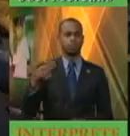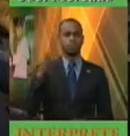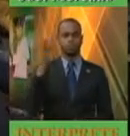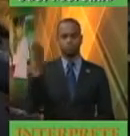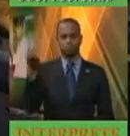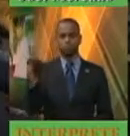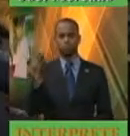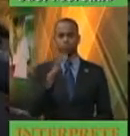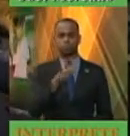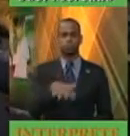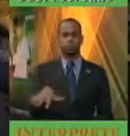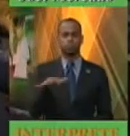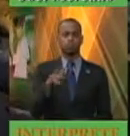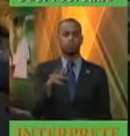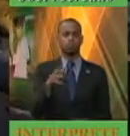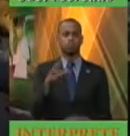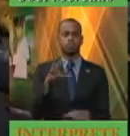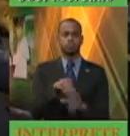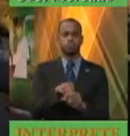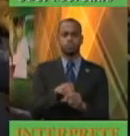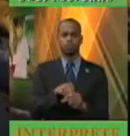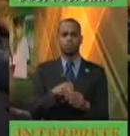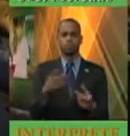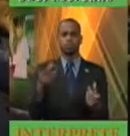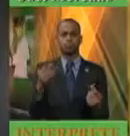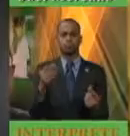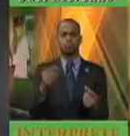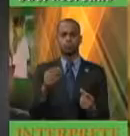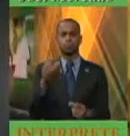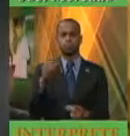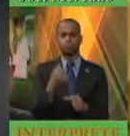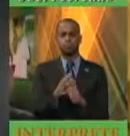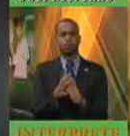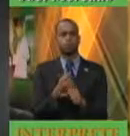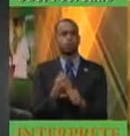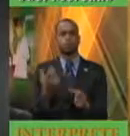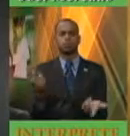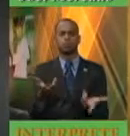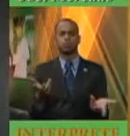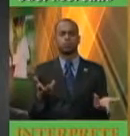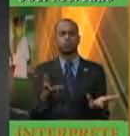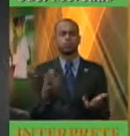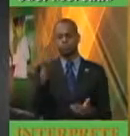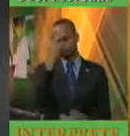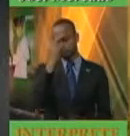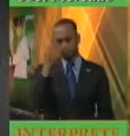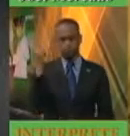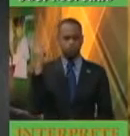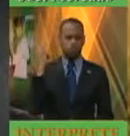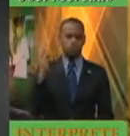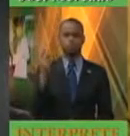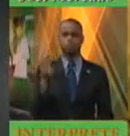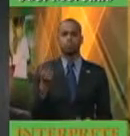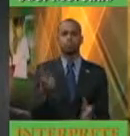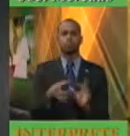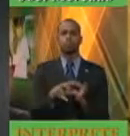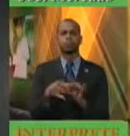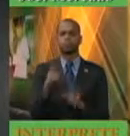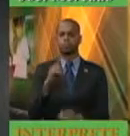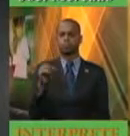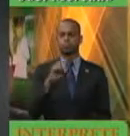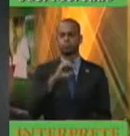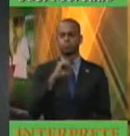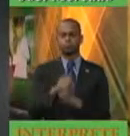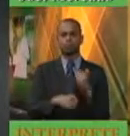de Valverde. Están en el cual está presto en los trabajos, lo que es la conmemoración de los 100 años